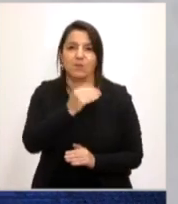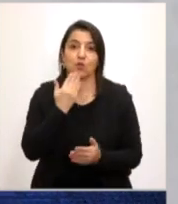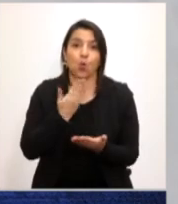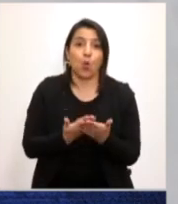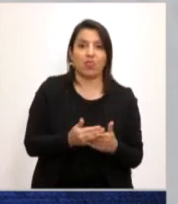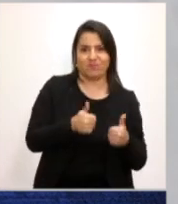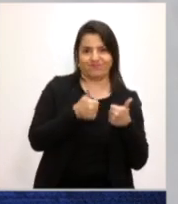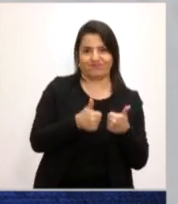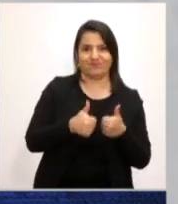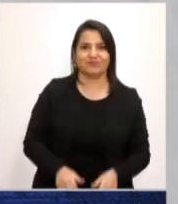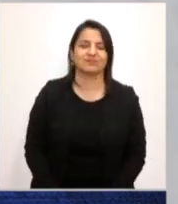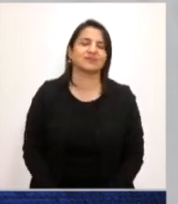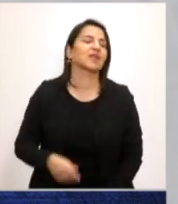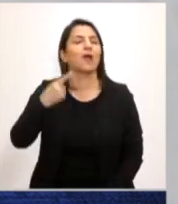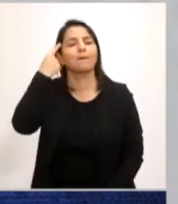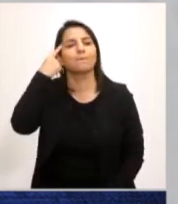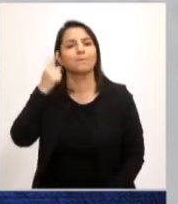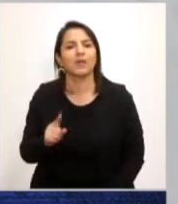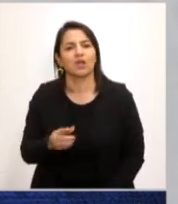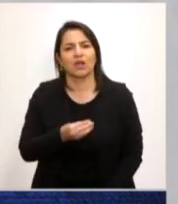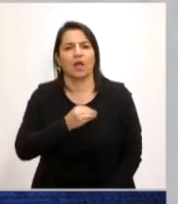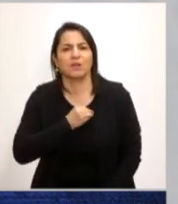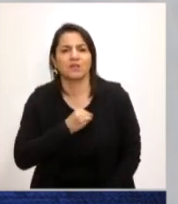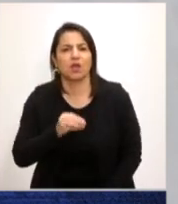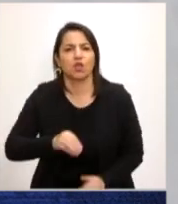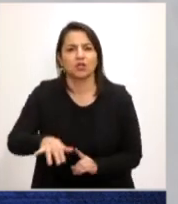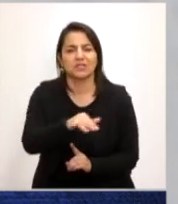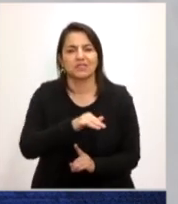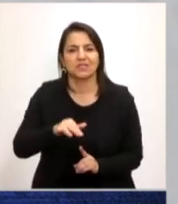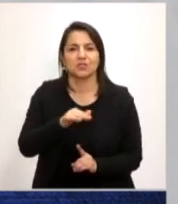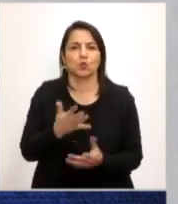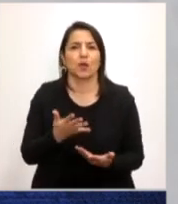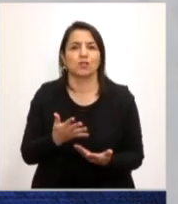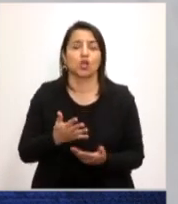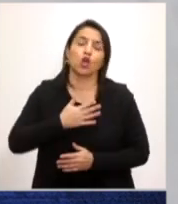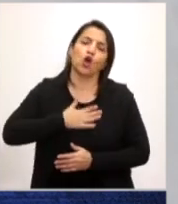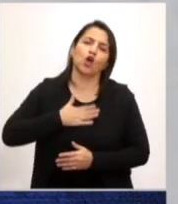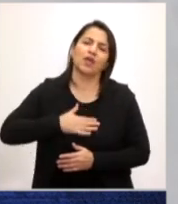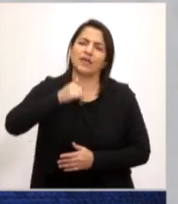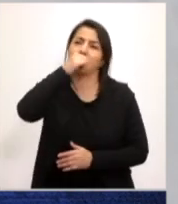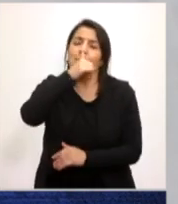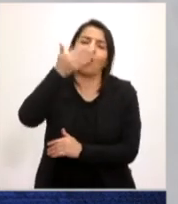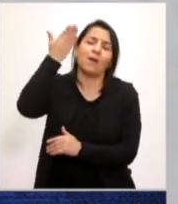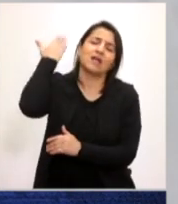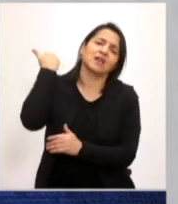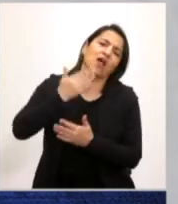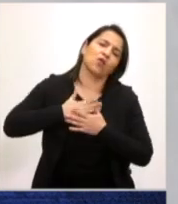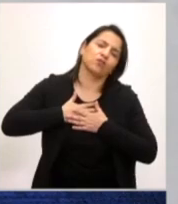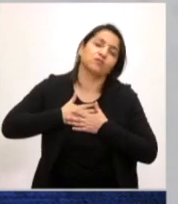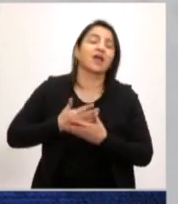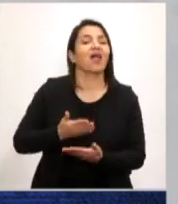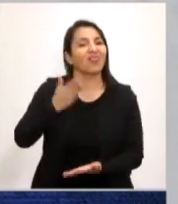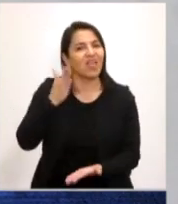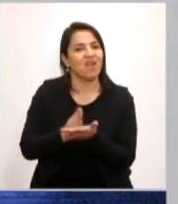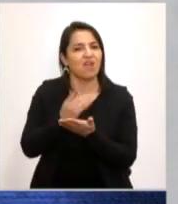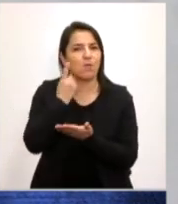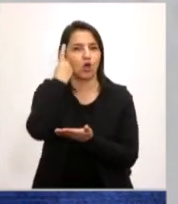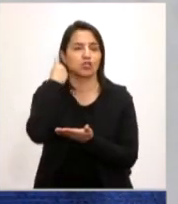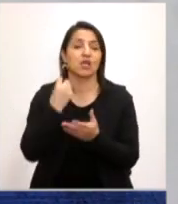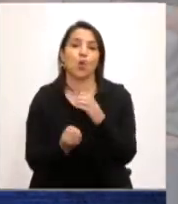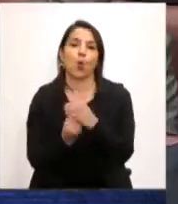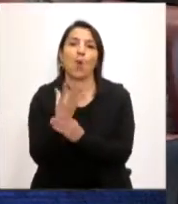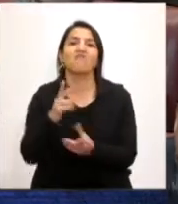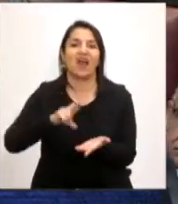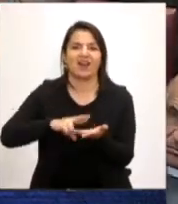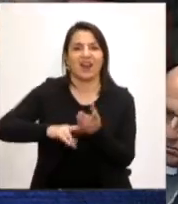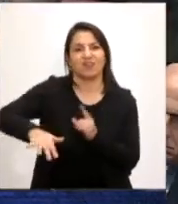aciertos. Pero en lugar de lamentarnos por esta condición o añorar tiempos pasados, debemos ser conscientes de las nuevas realidades que